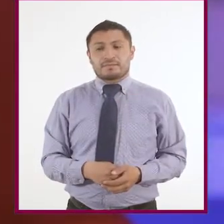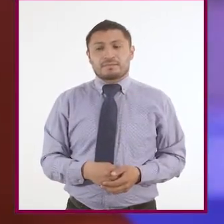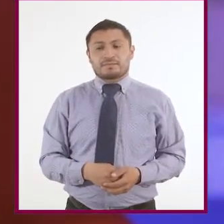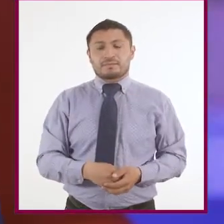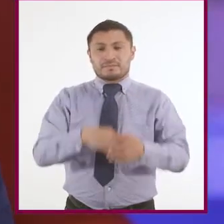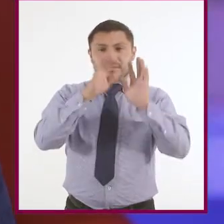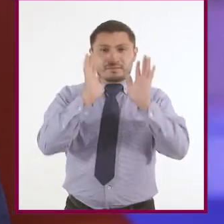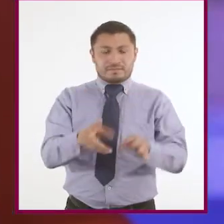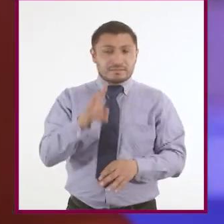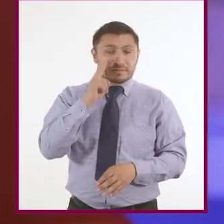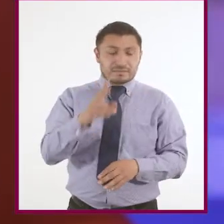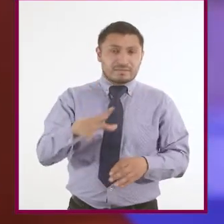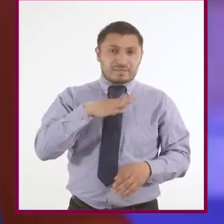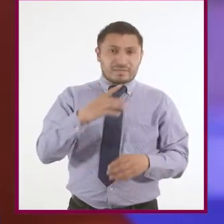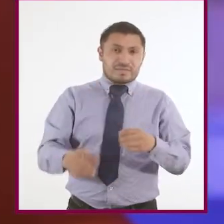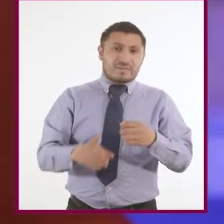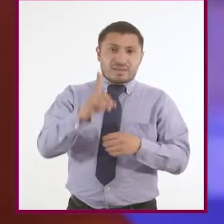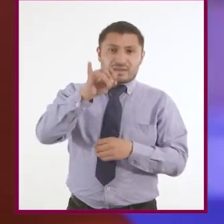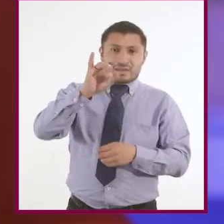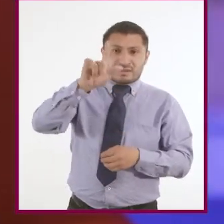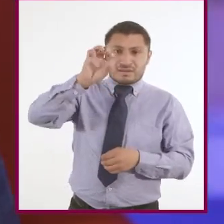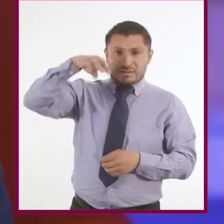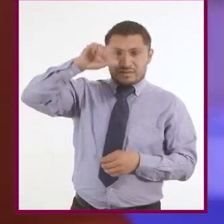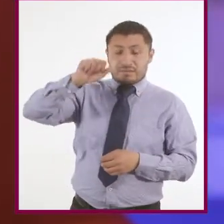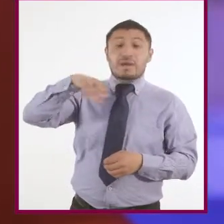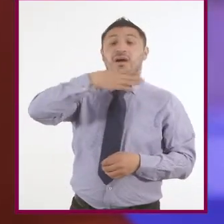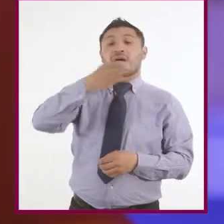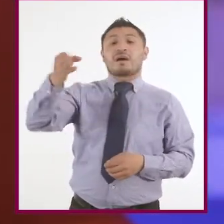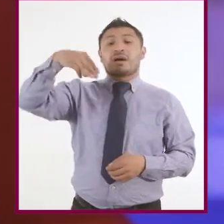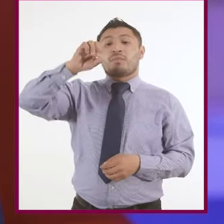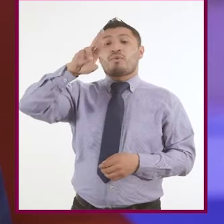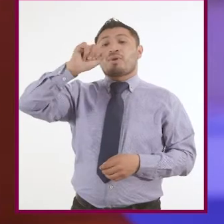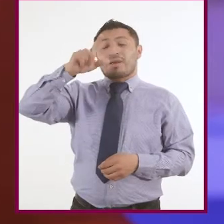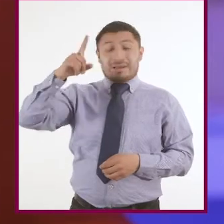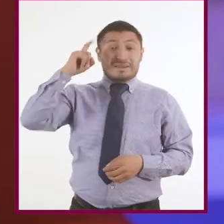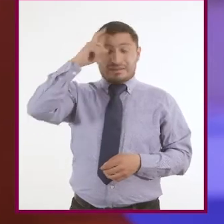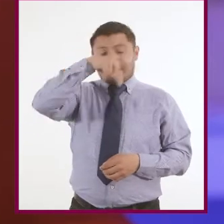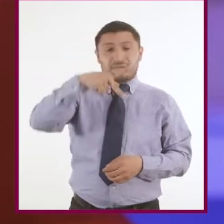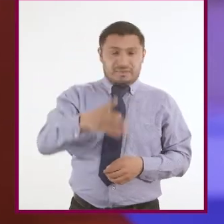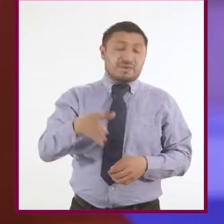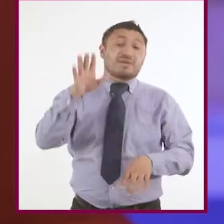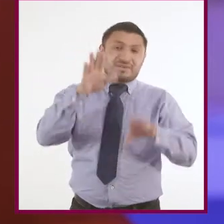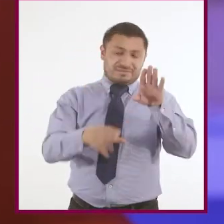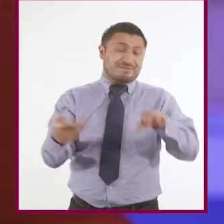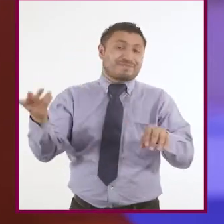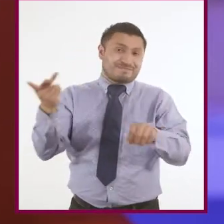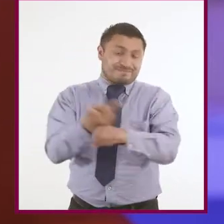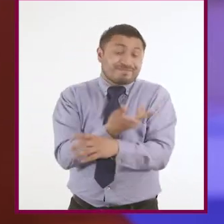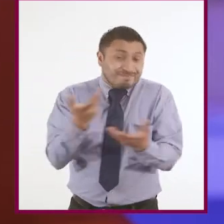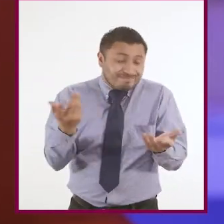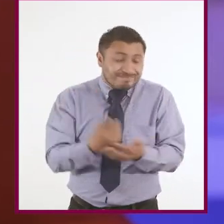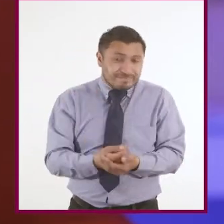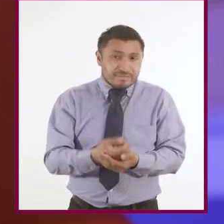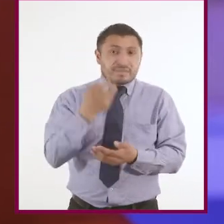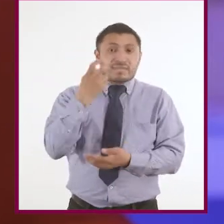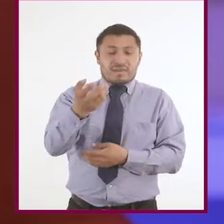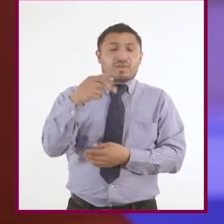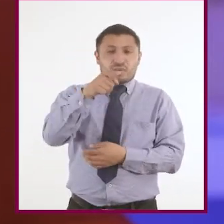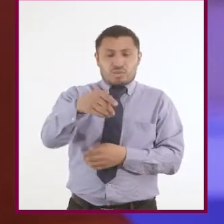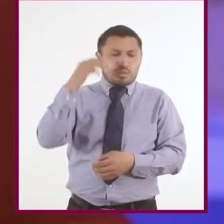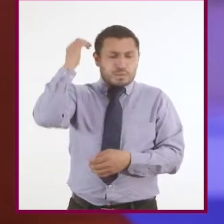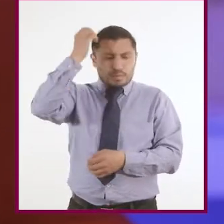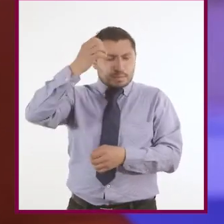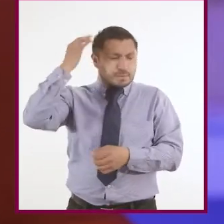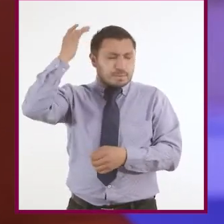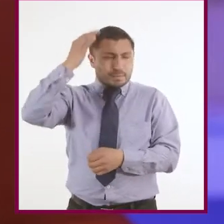Ya hemos visto que afrontar un dilema moral no es algo sencillo, pero que tarde o temprano va a tener que pasar. Por eso es mejor tratar de estar lo más preparados